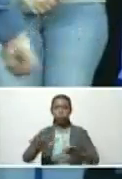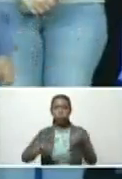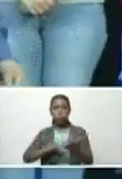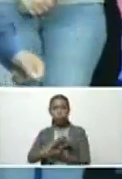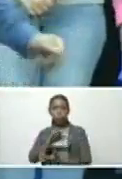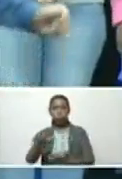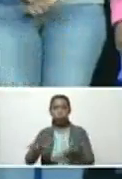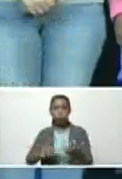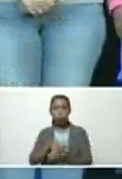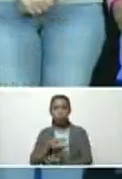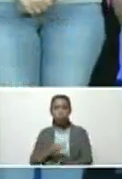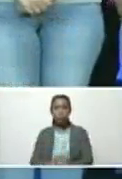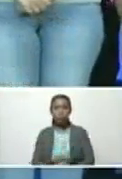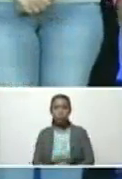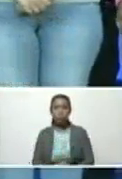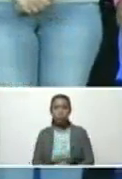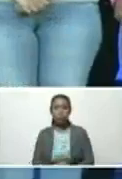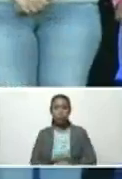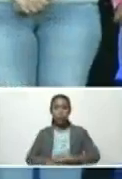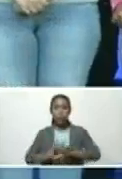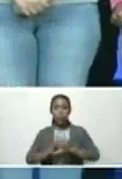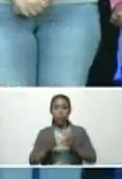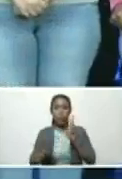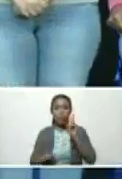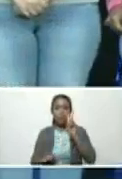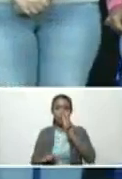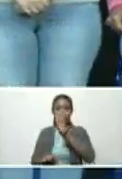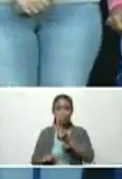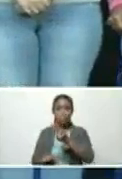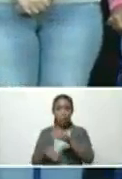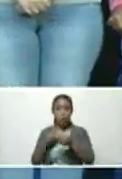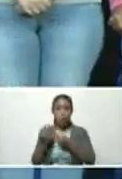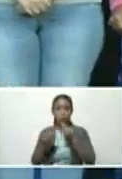tremedal y ya se ve el horizonte